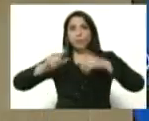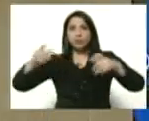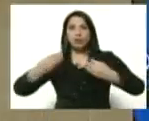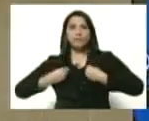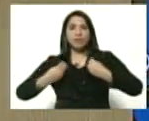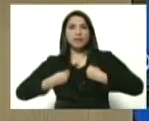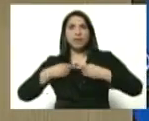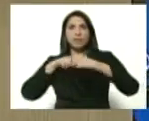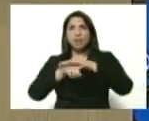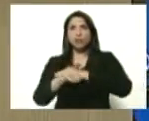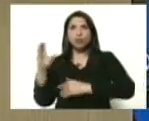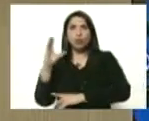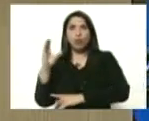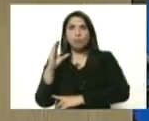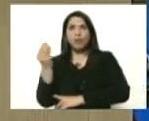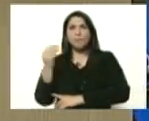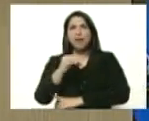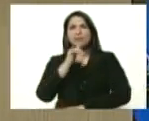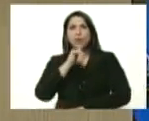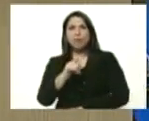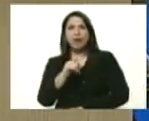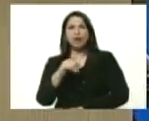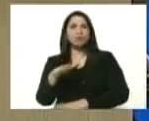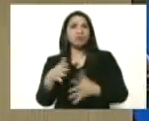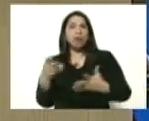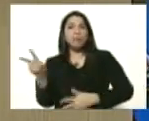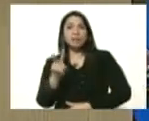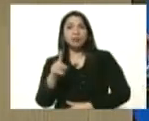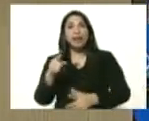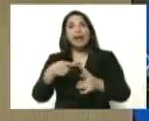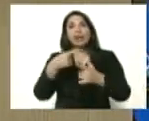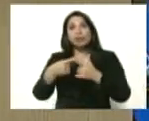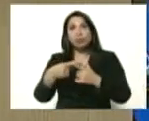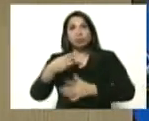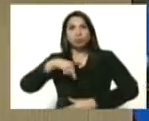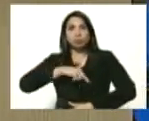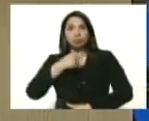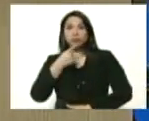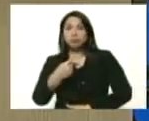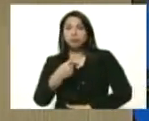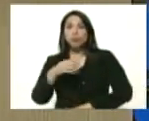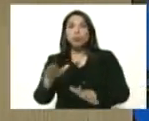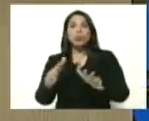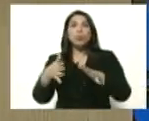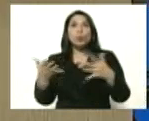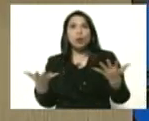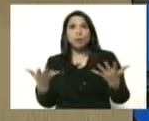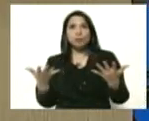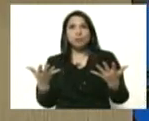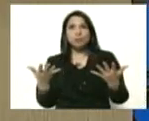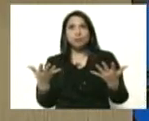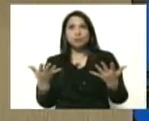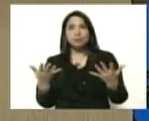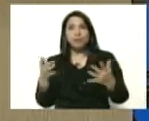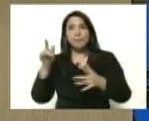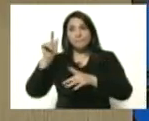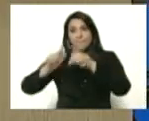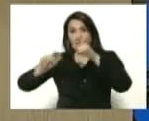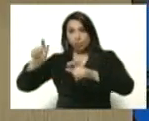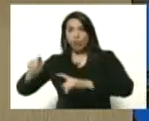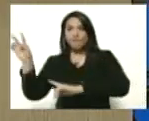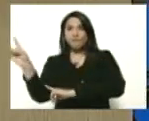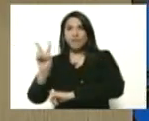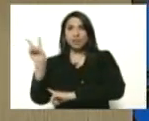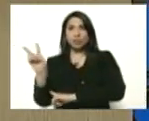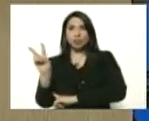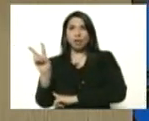que Venezuela. En consecuencia, cuando los connacionales,